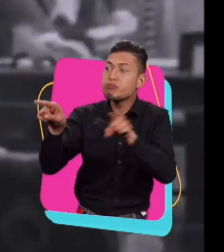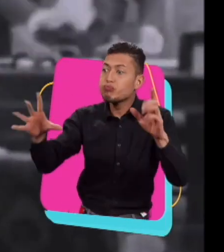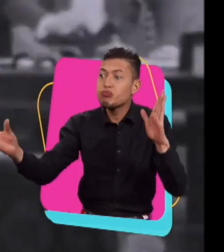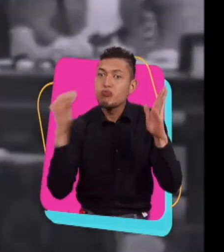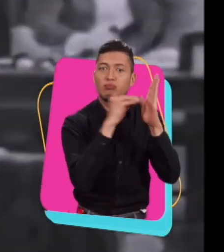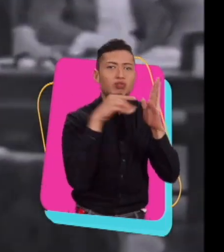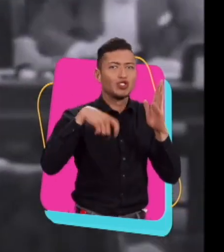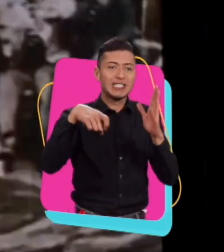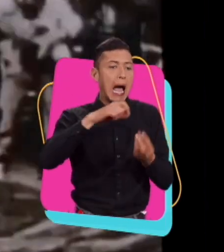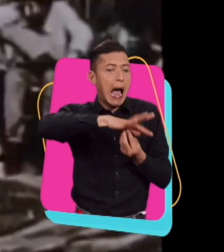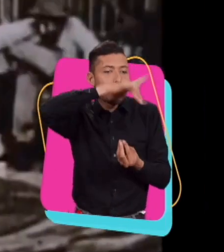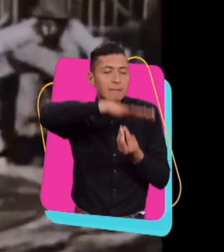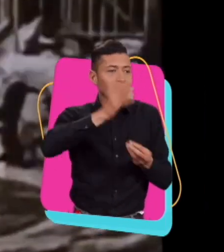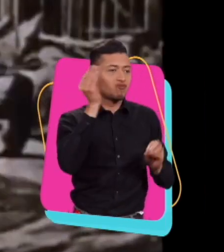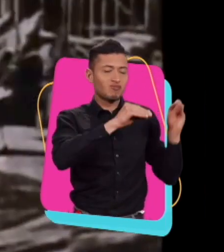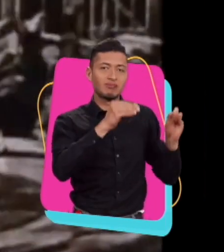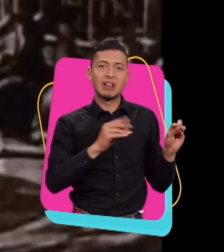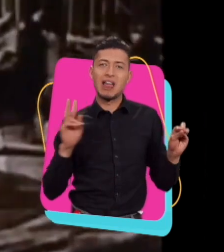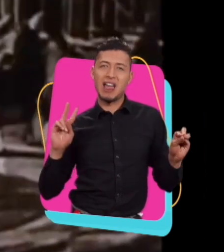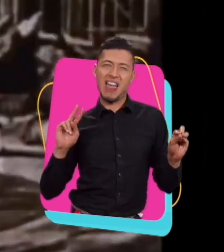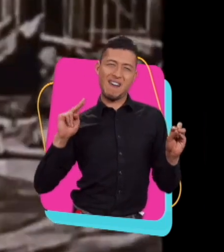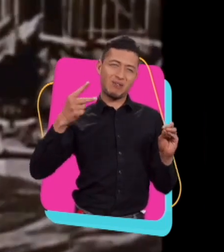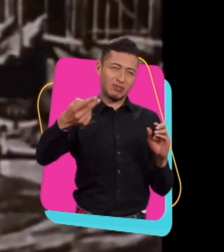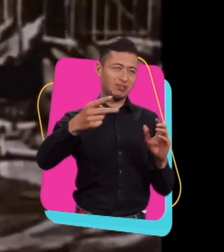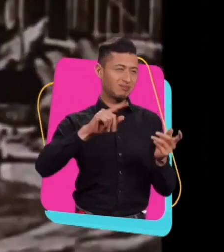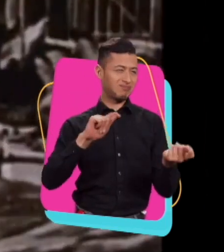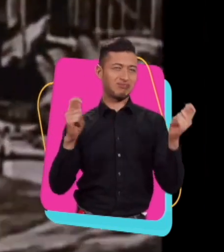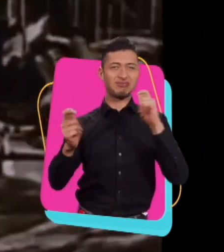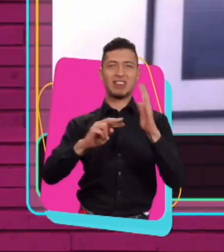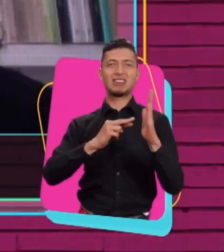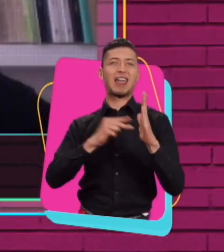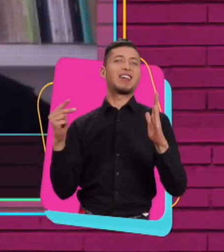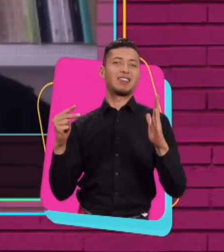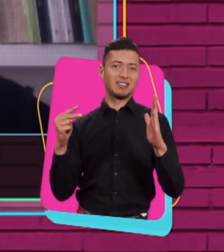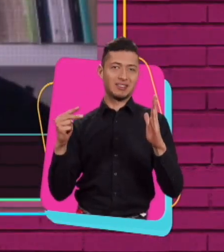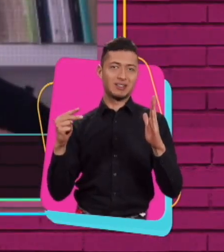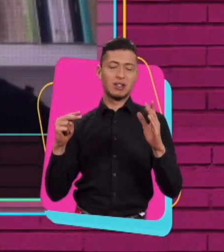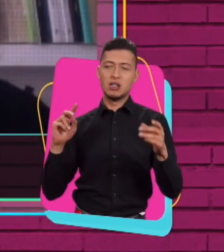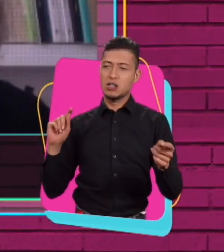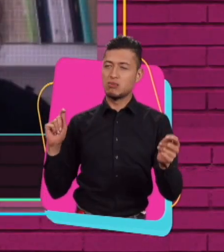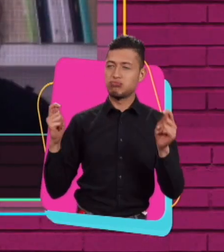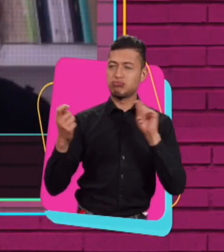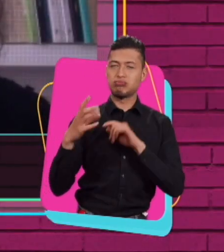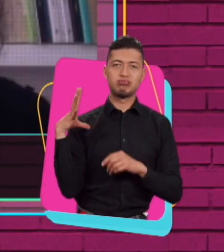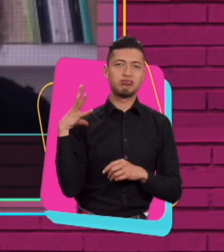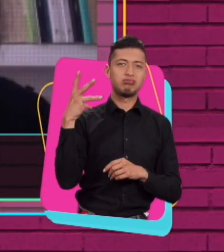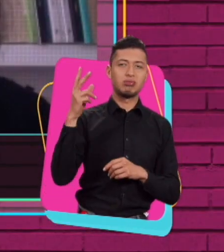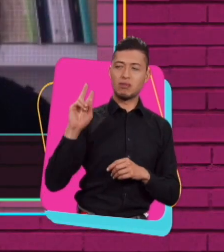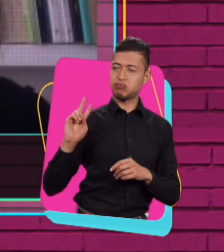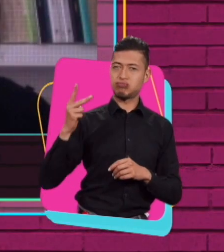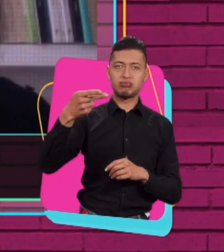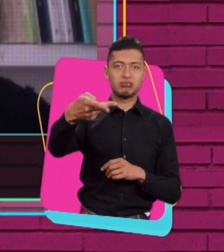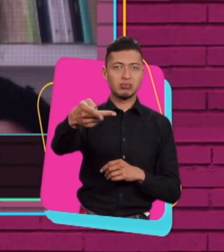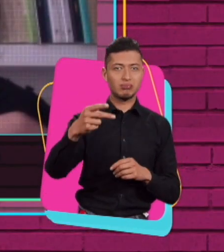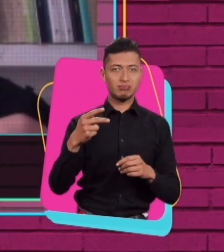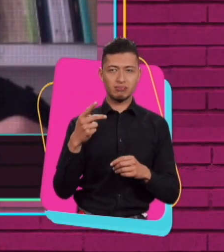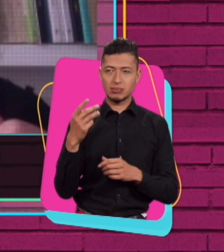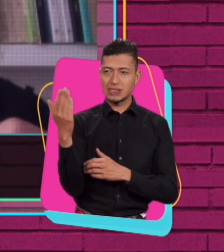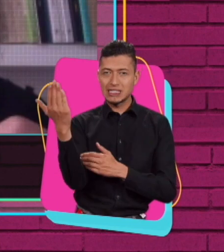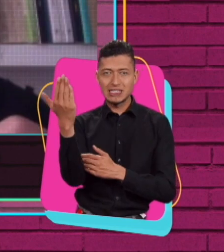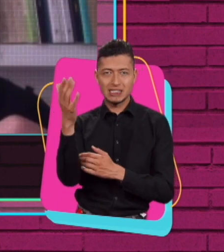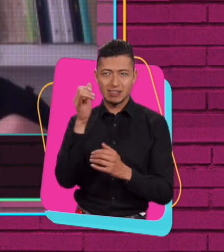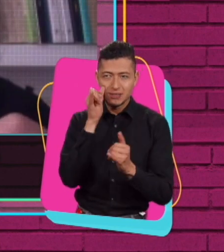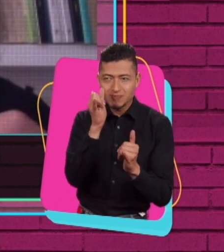representar. Y luego viene un gran cambio y hay una evolución técnica en la